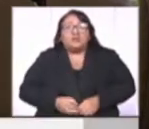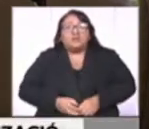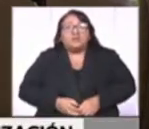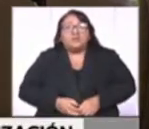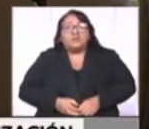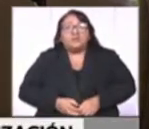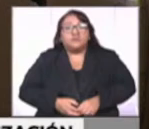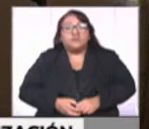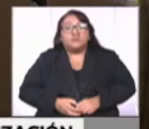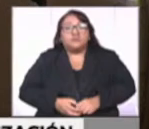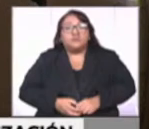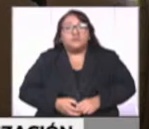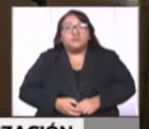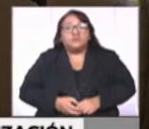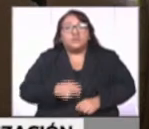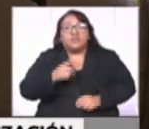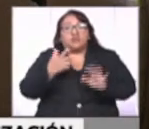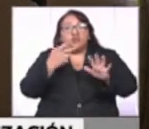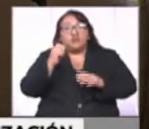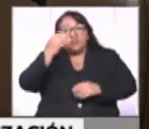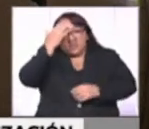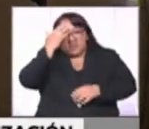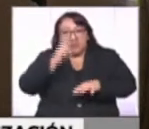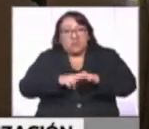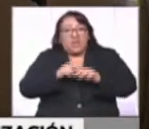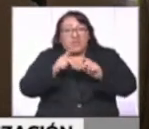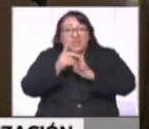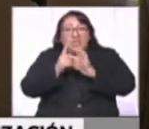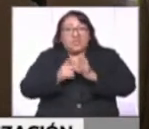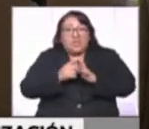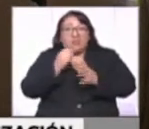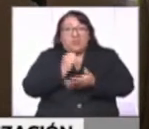es de 180 días hábiles. El dictamen